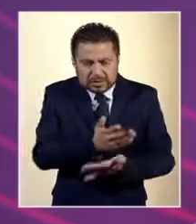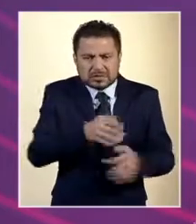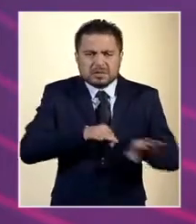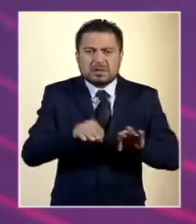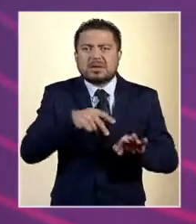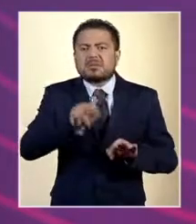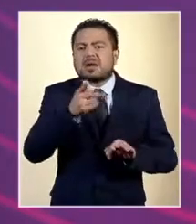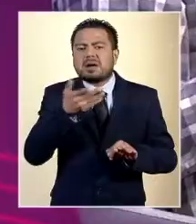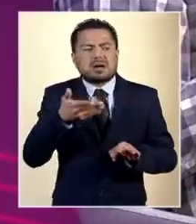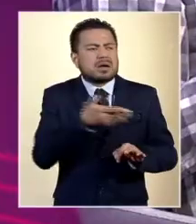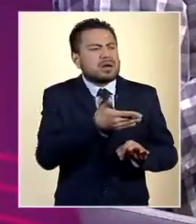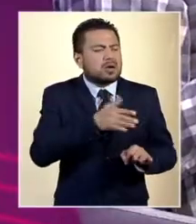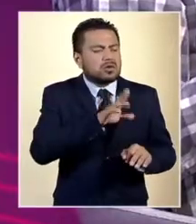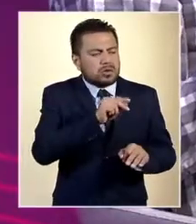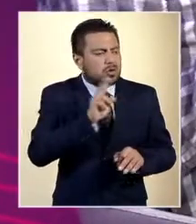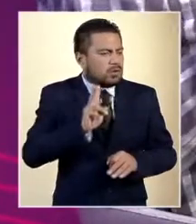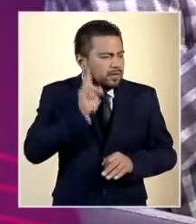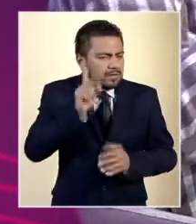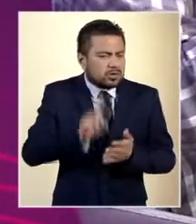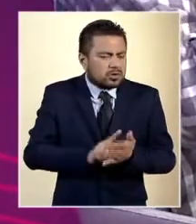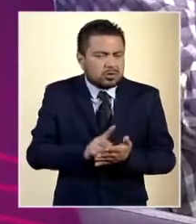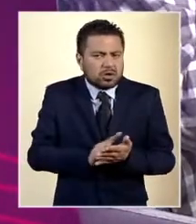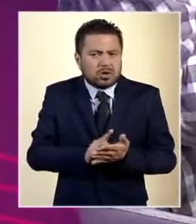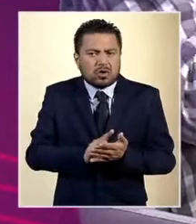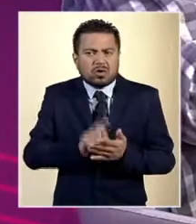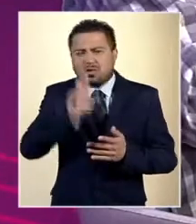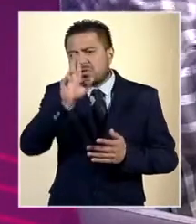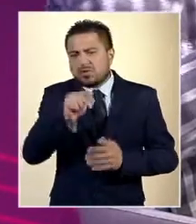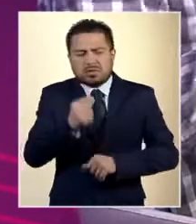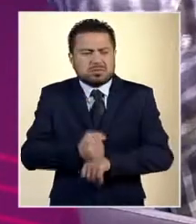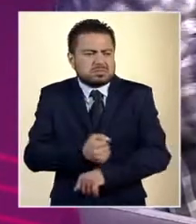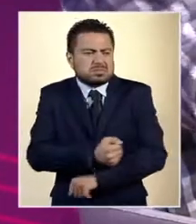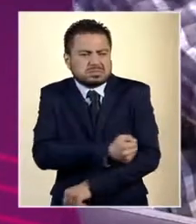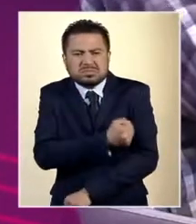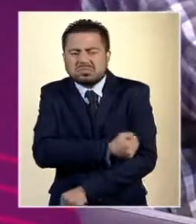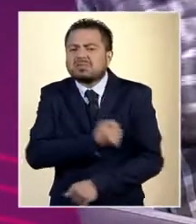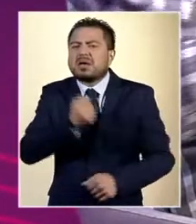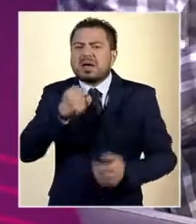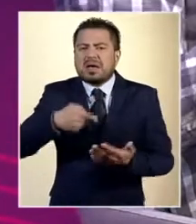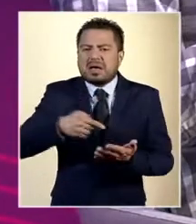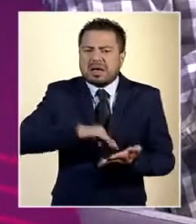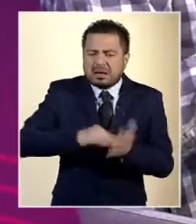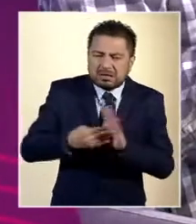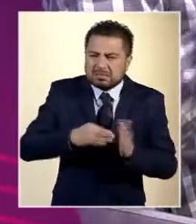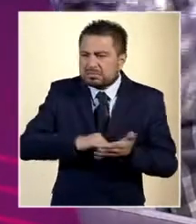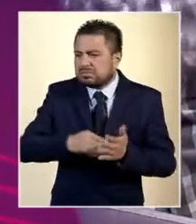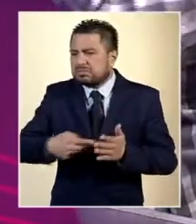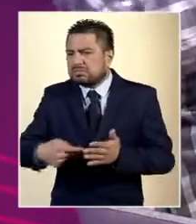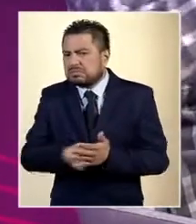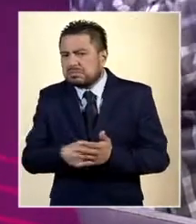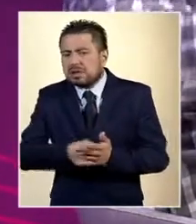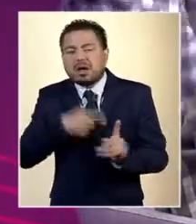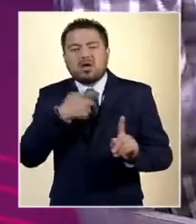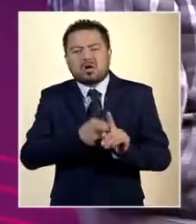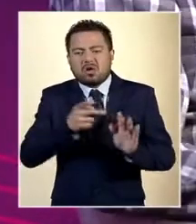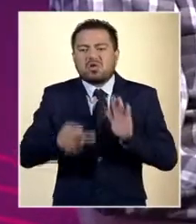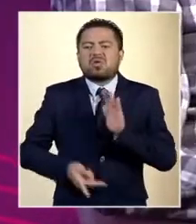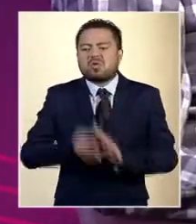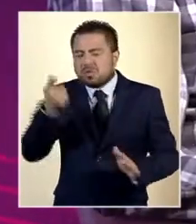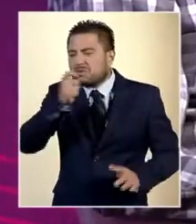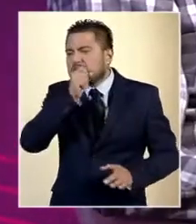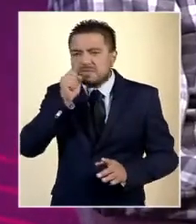pero si te piden que no consumas drogas, que pues no estés tatuado, que los tengas escondidos, etcétera, pues es otra vez